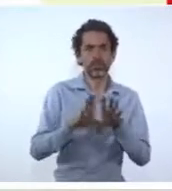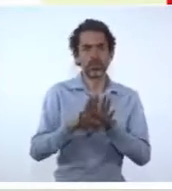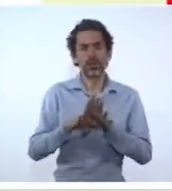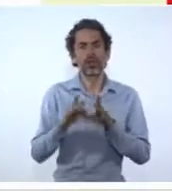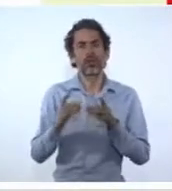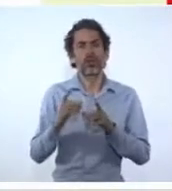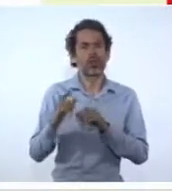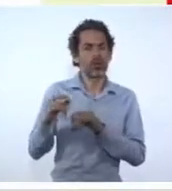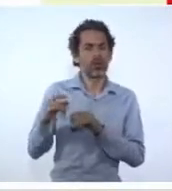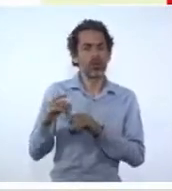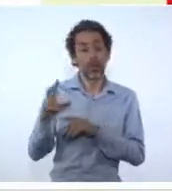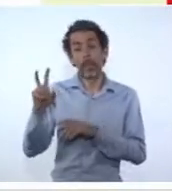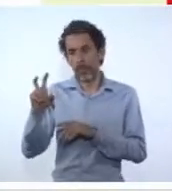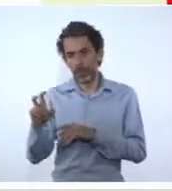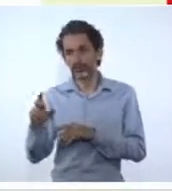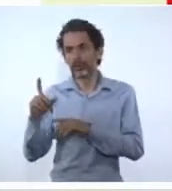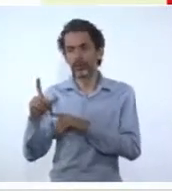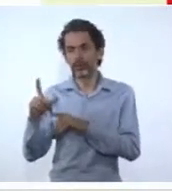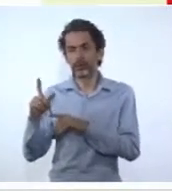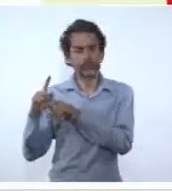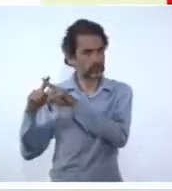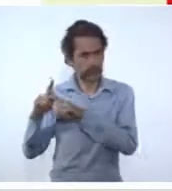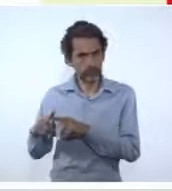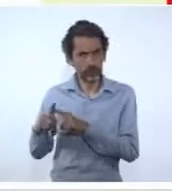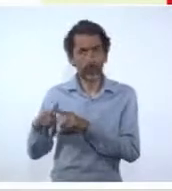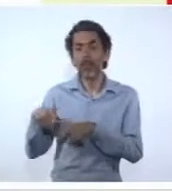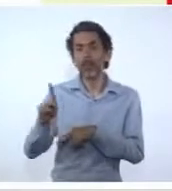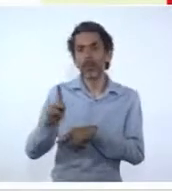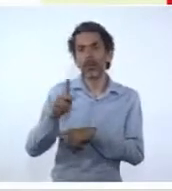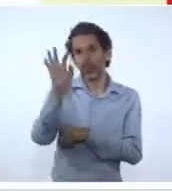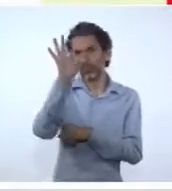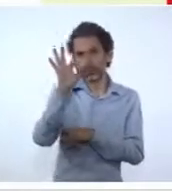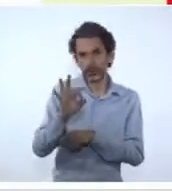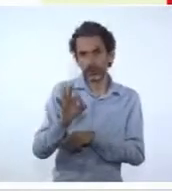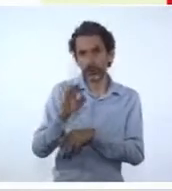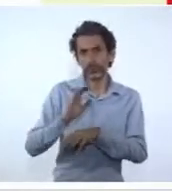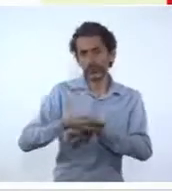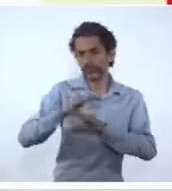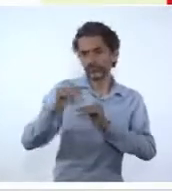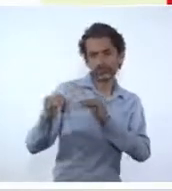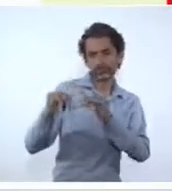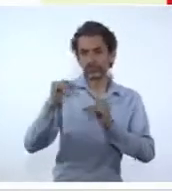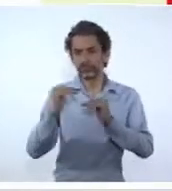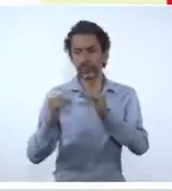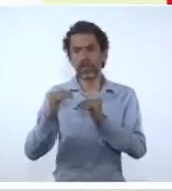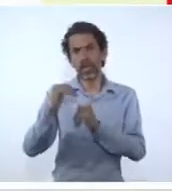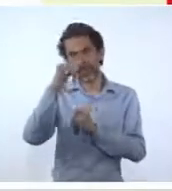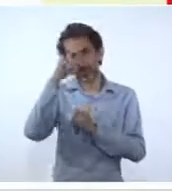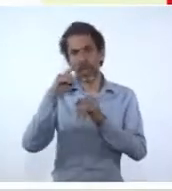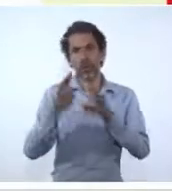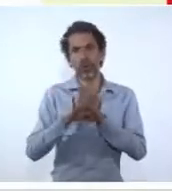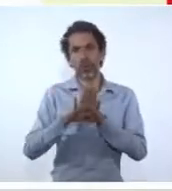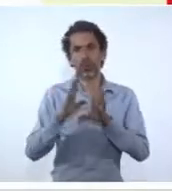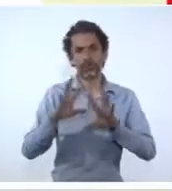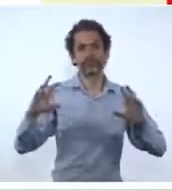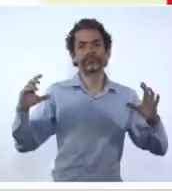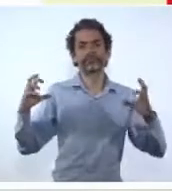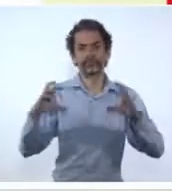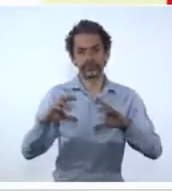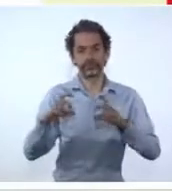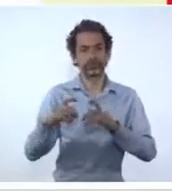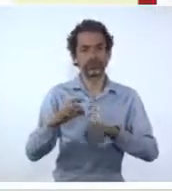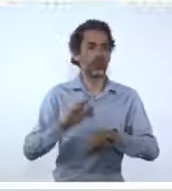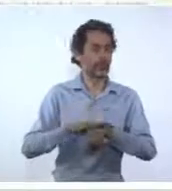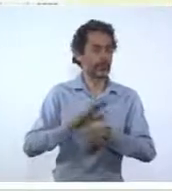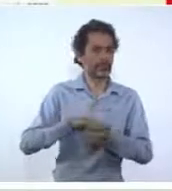transporte público se sigue reflejando en un porcentaje muy importante, afortunadamente, para evitar concentración de personas.